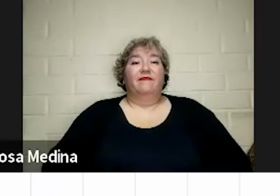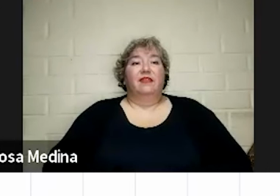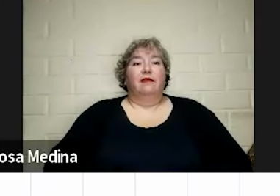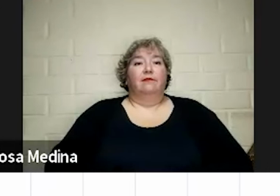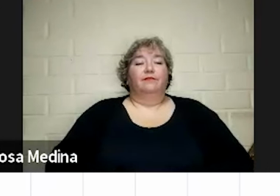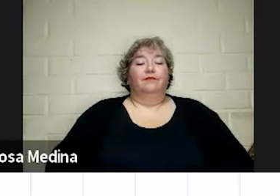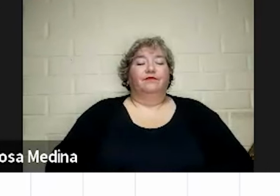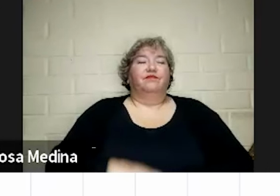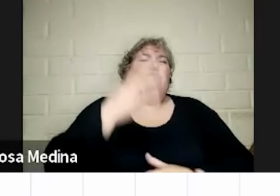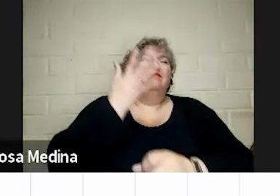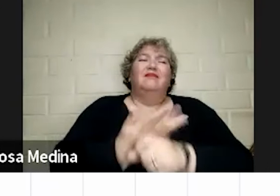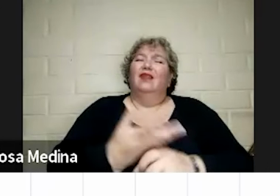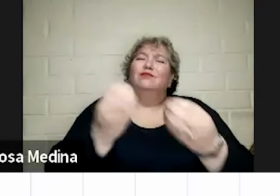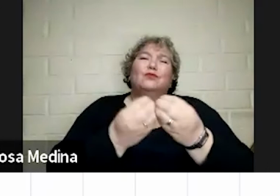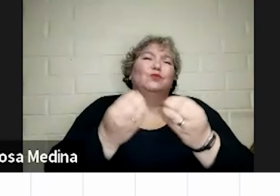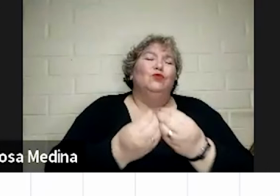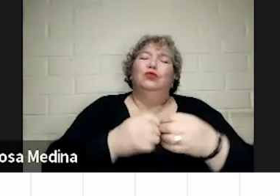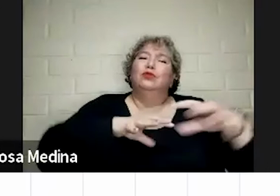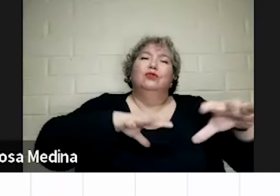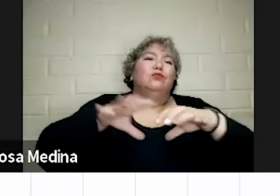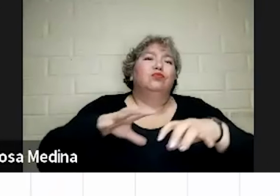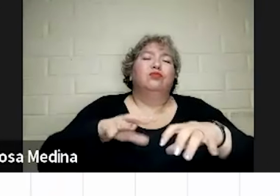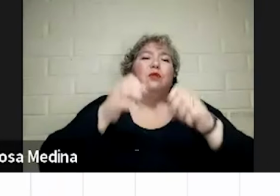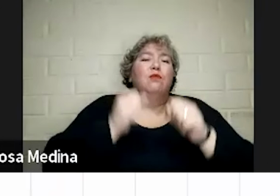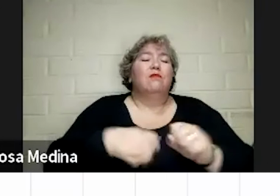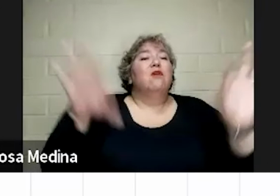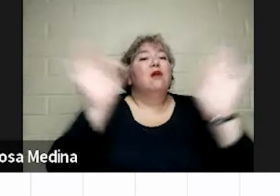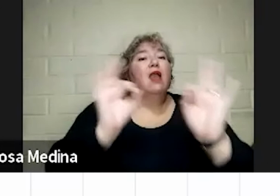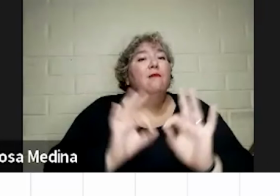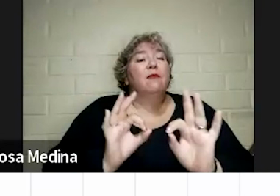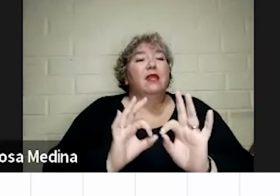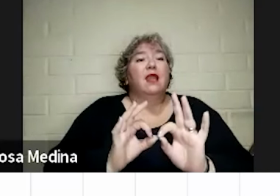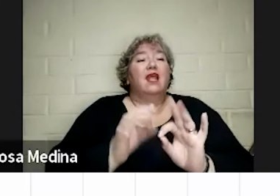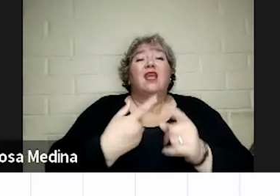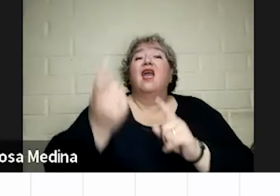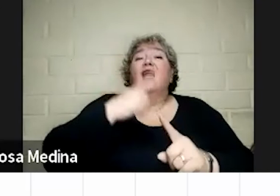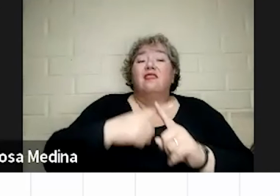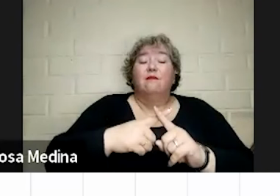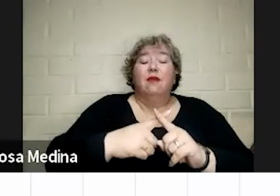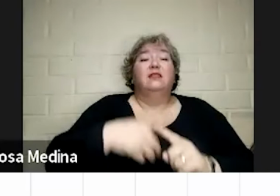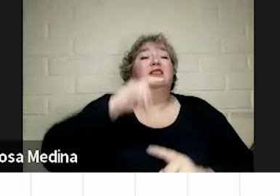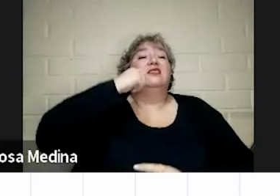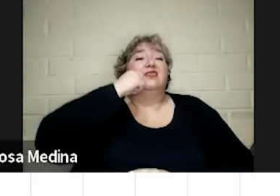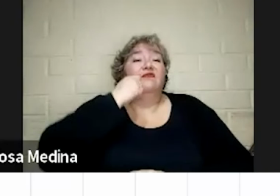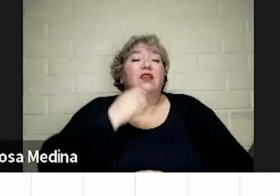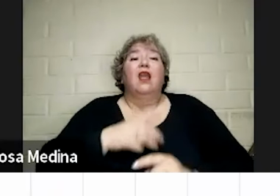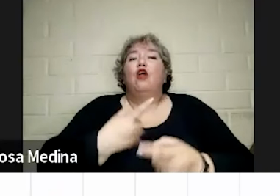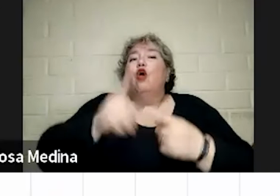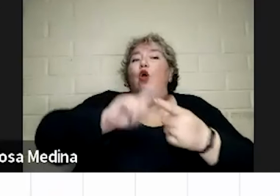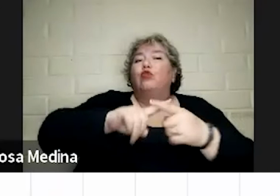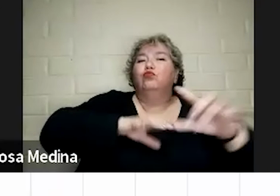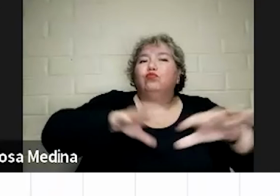Hay muchos modelos para explicar las funciones ejecutivas o para, además de las definiciones, también hay muchos modelos planteados por diversos